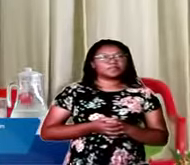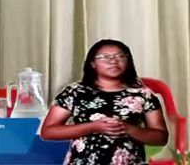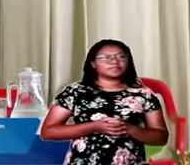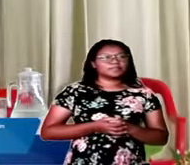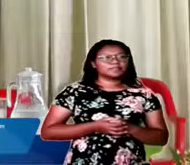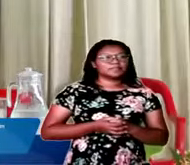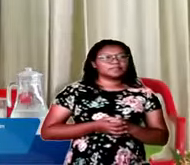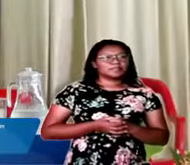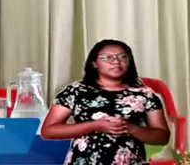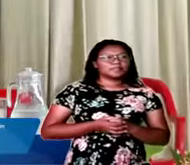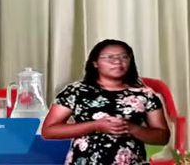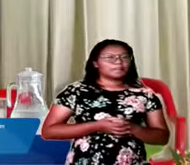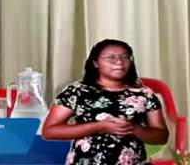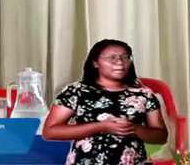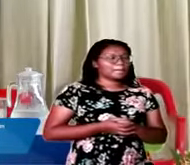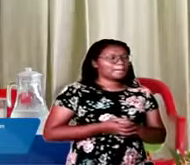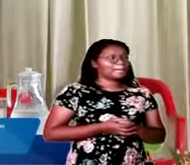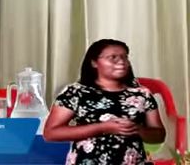No se trata de